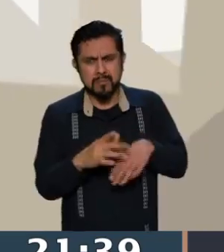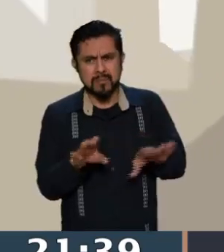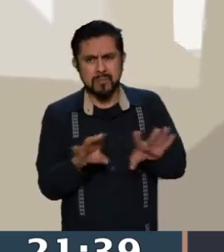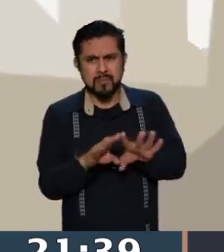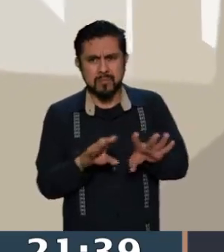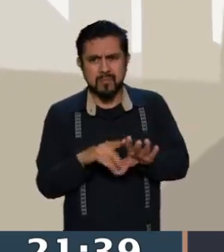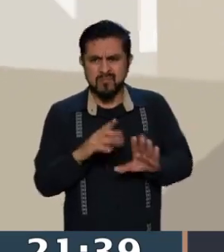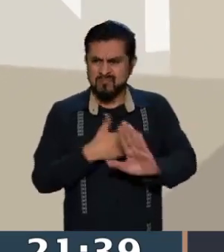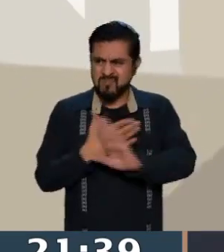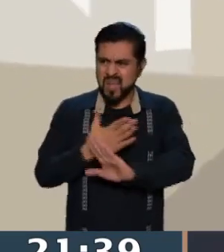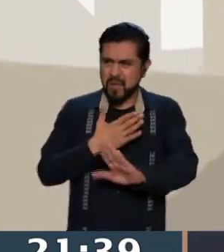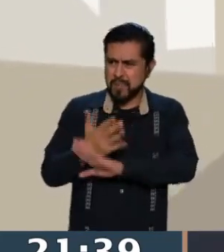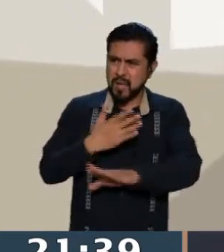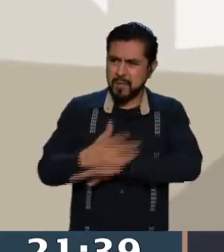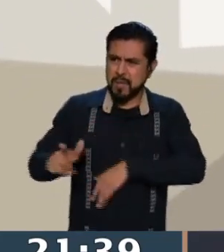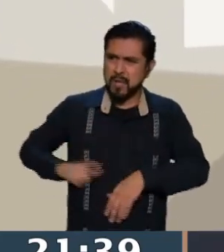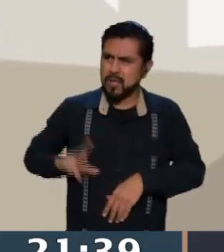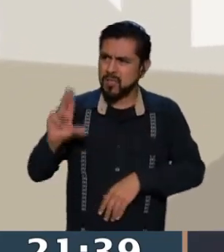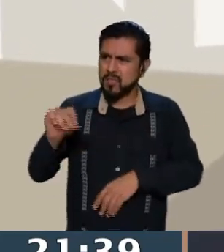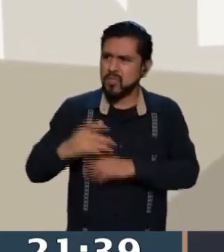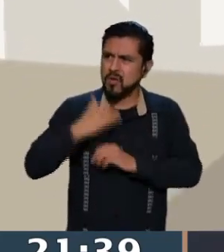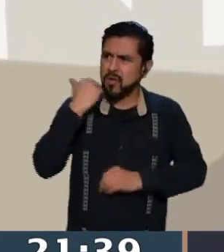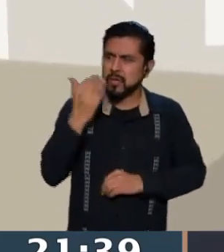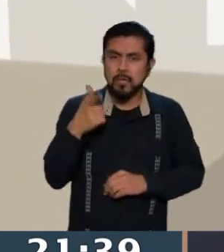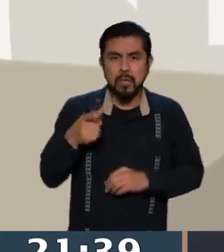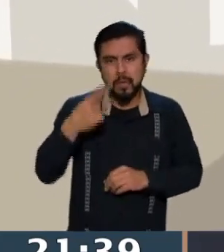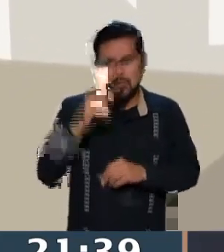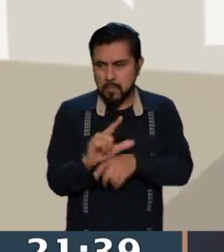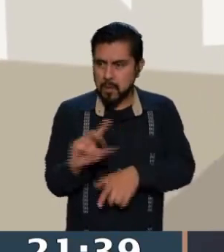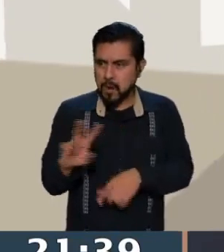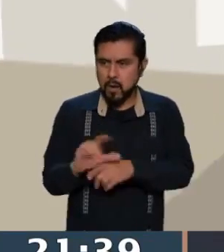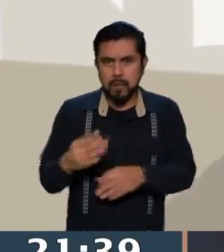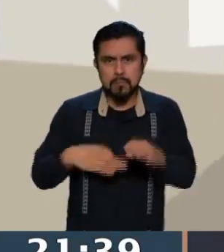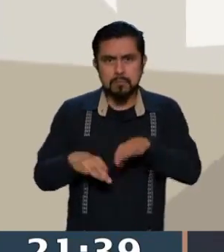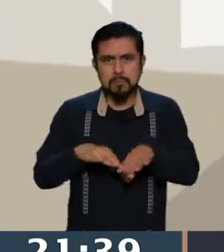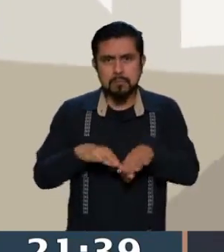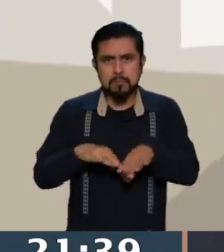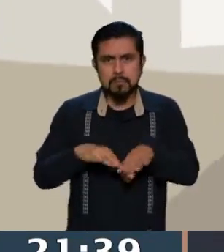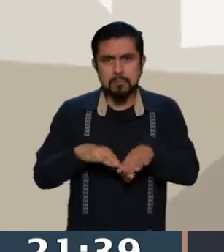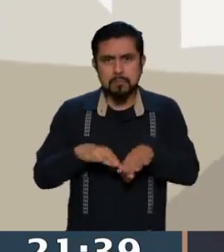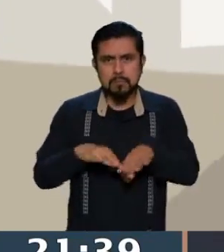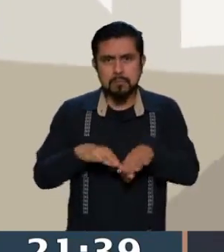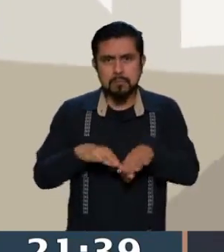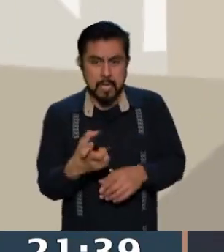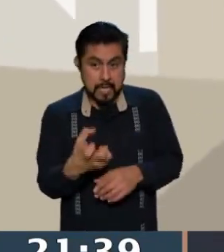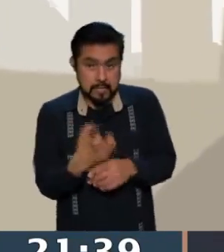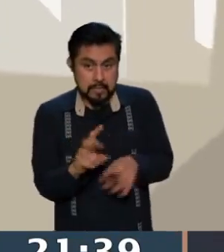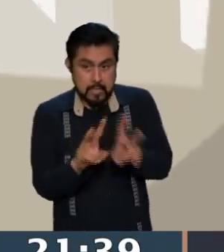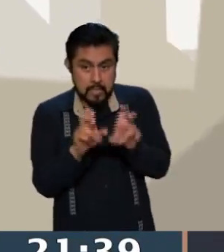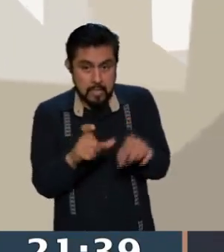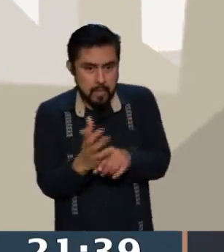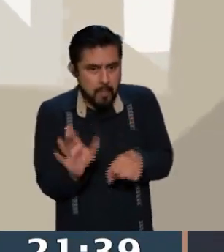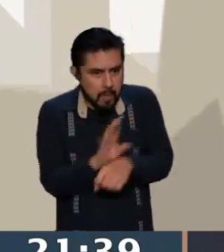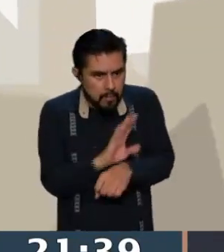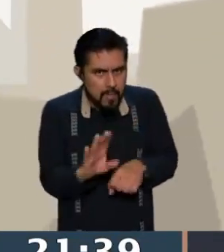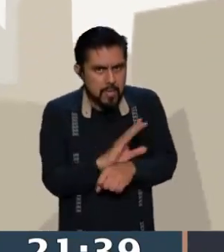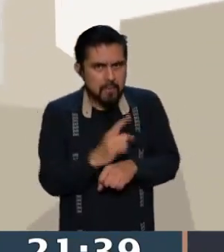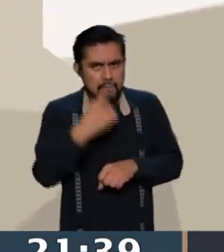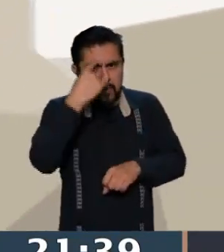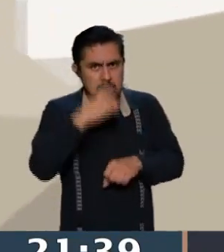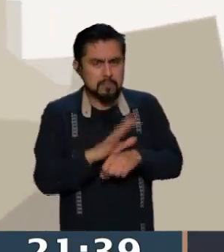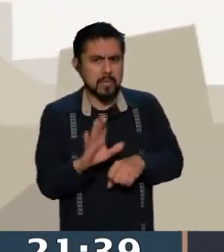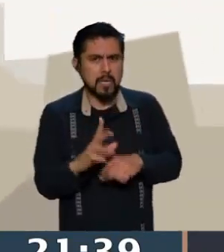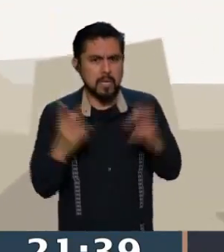de posibilidades que modifican sustancialmente la vida. Y te digo, incluso esta cuestión que puede beneficiar en términos no solo de